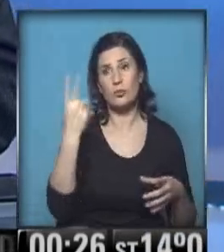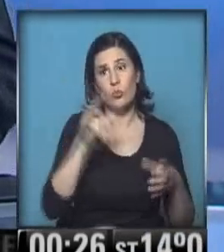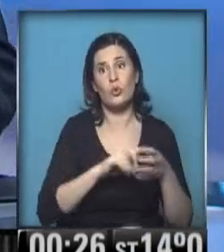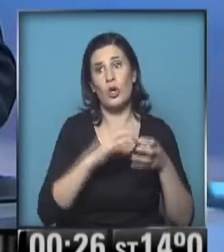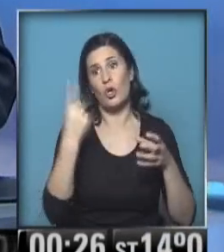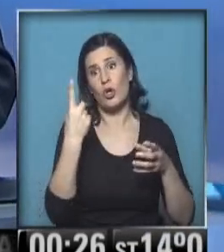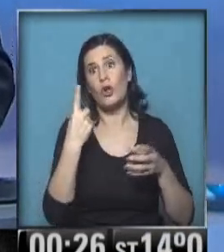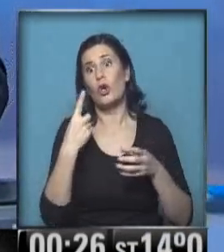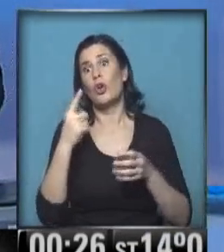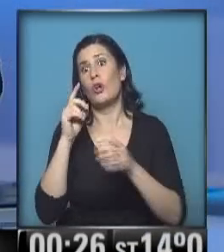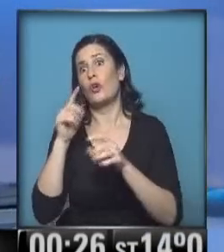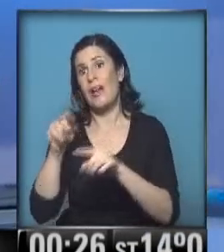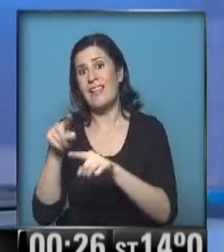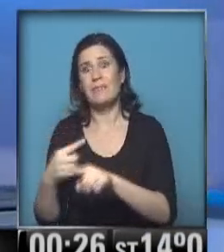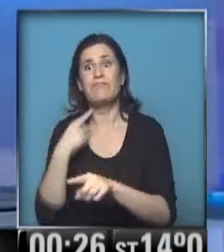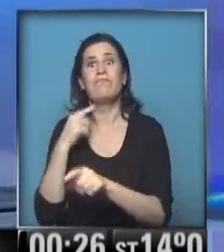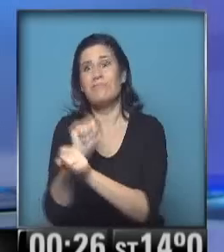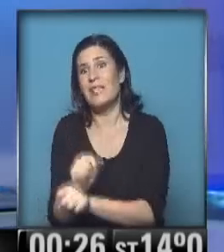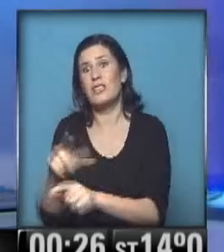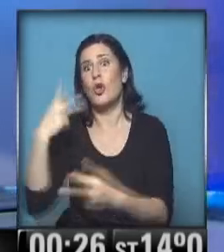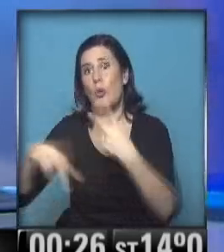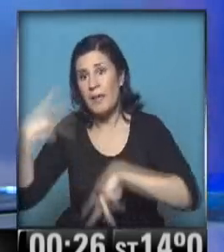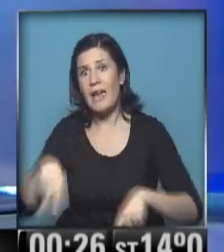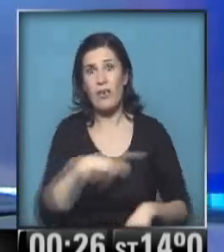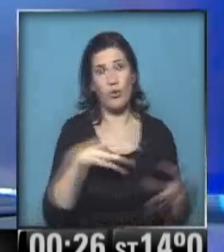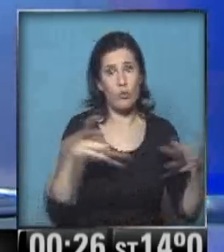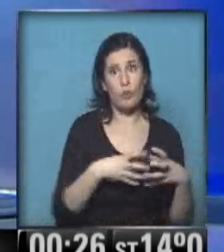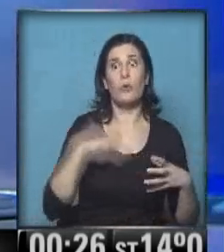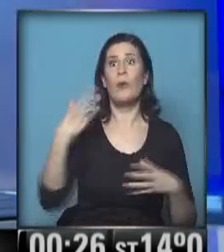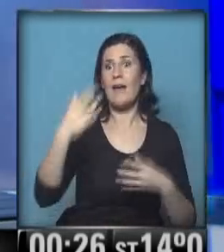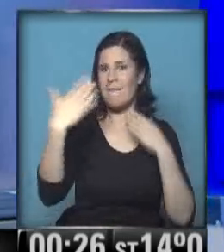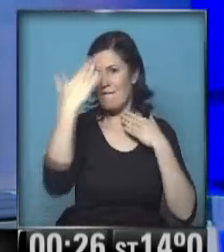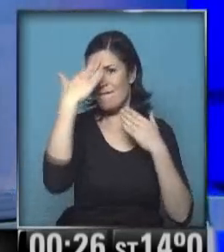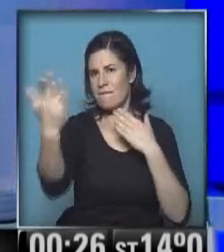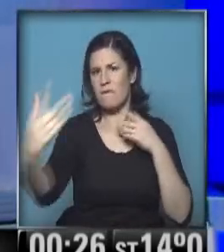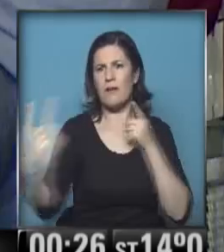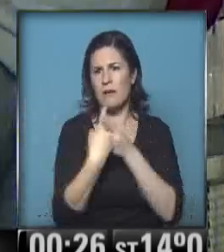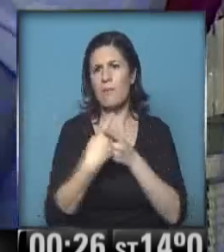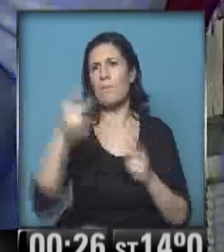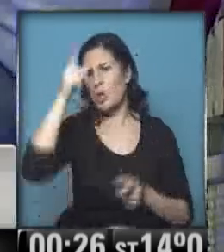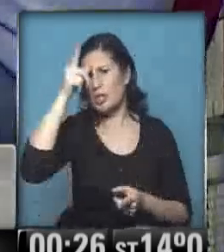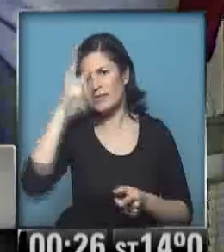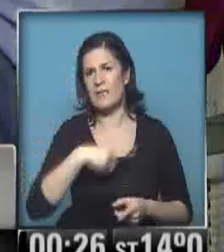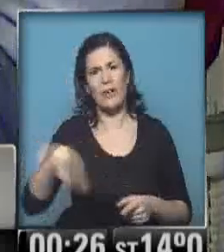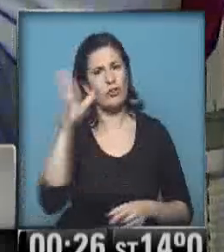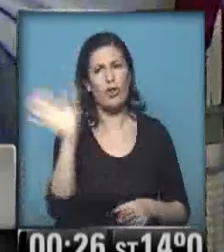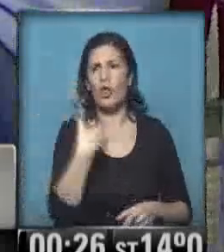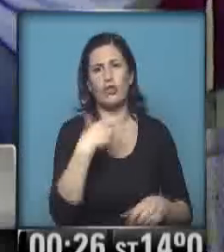allí siendo operado, se enfrentaron con la policía y terminaron detenidos.